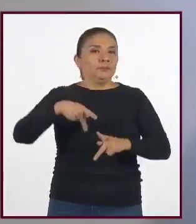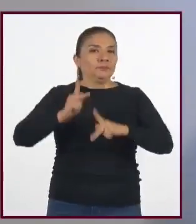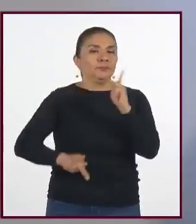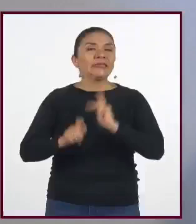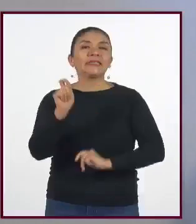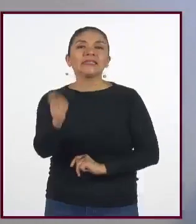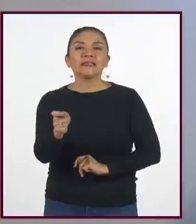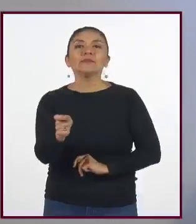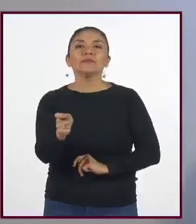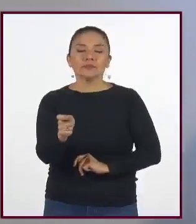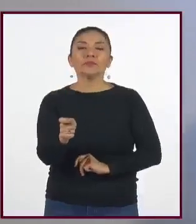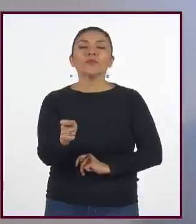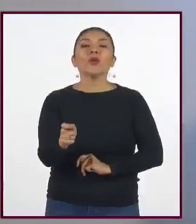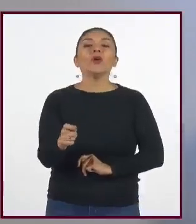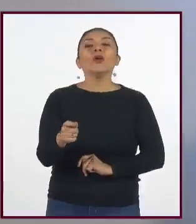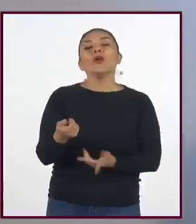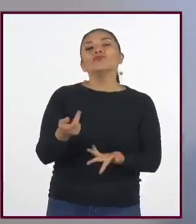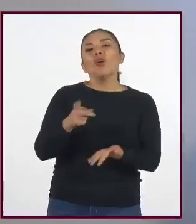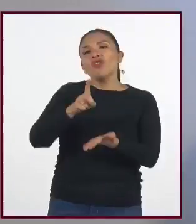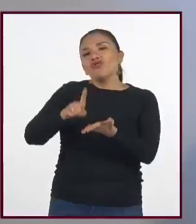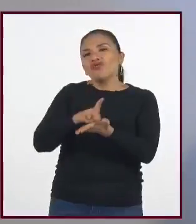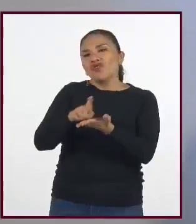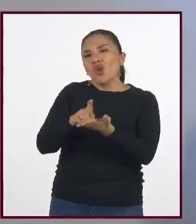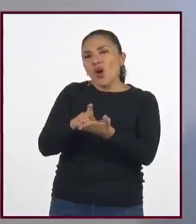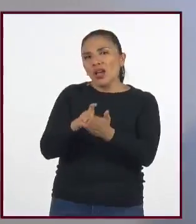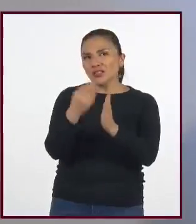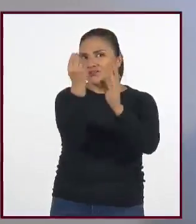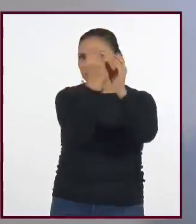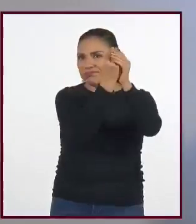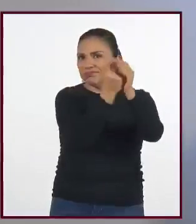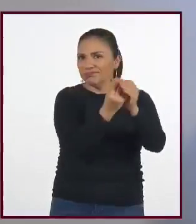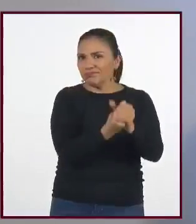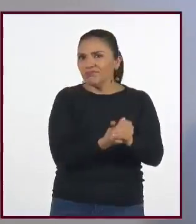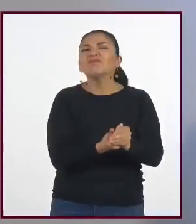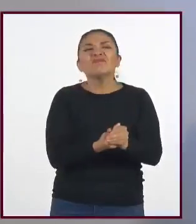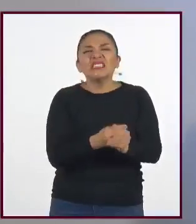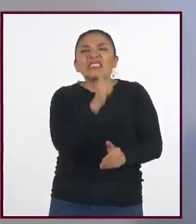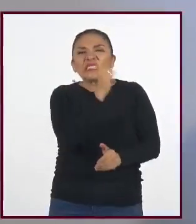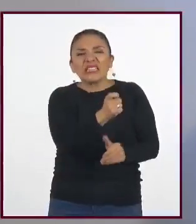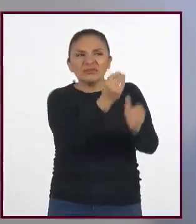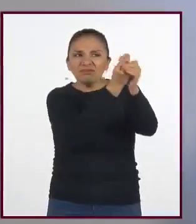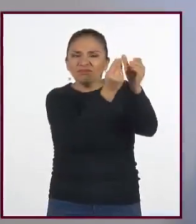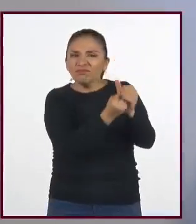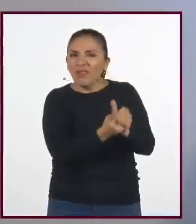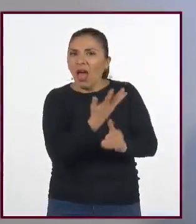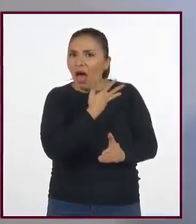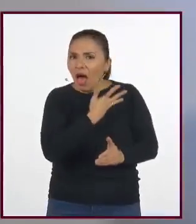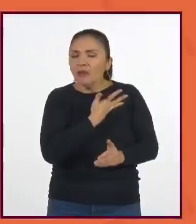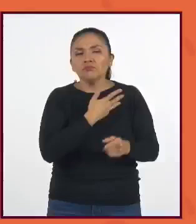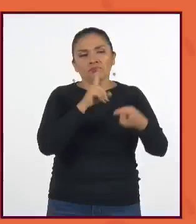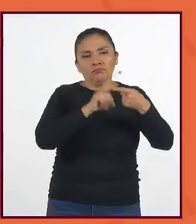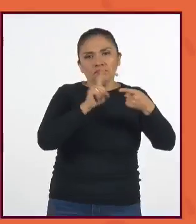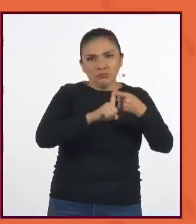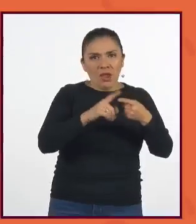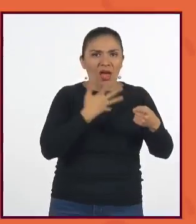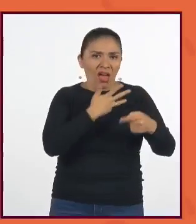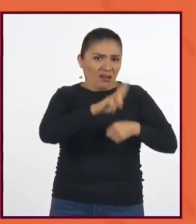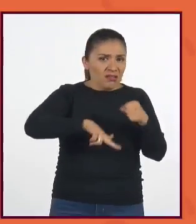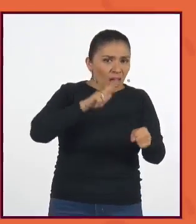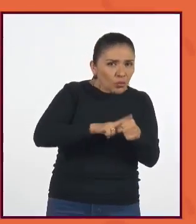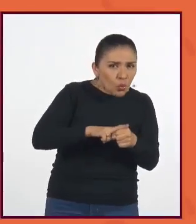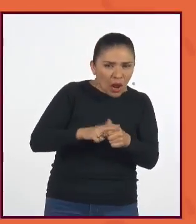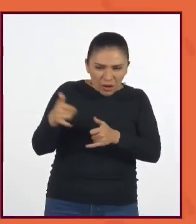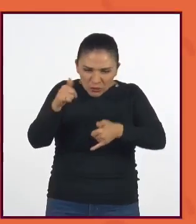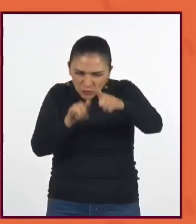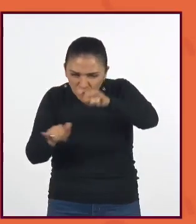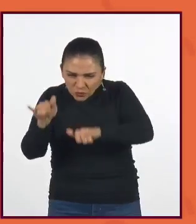de las sustancias. ¿Cómo se clasifican las sustancias? Hay diferentes clasificaciones según su origen, en naturales, sintéticas